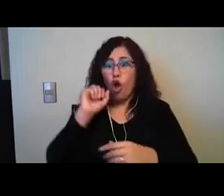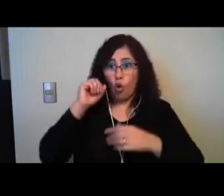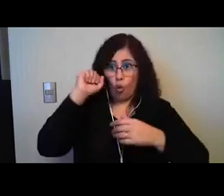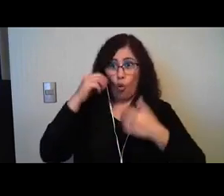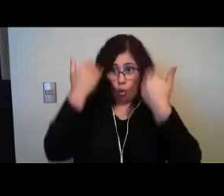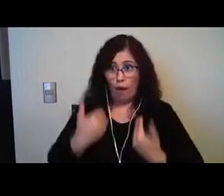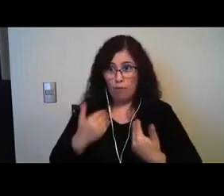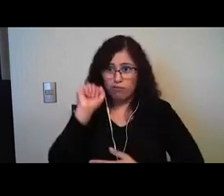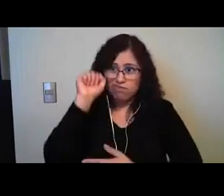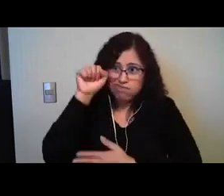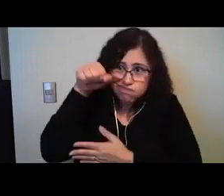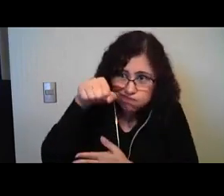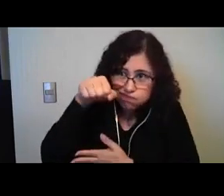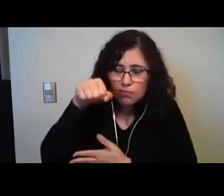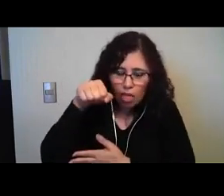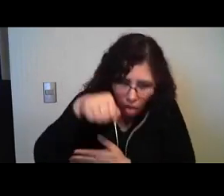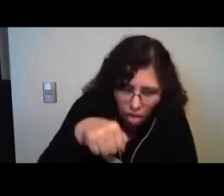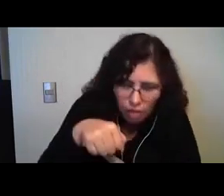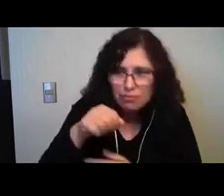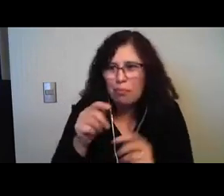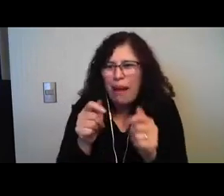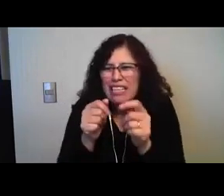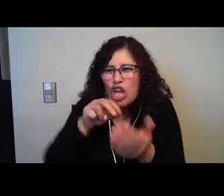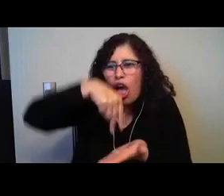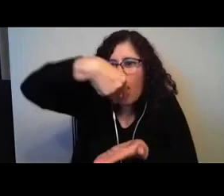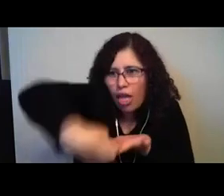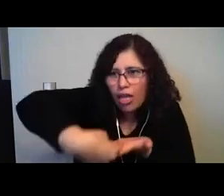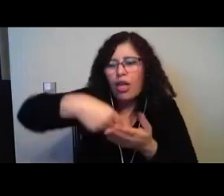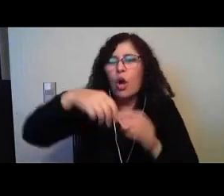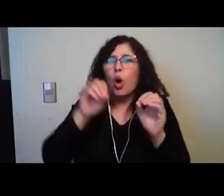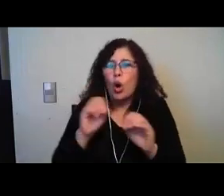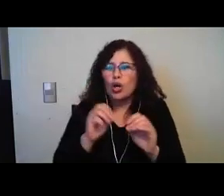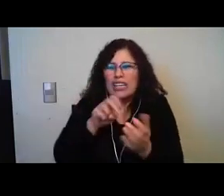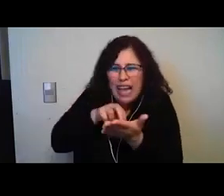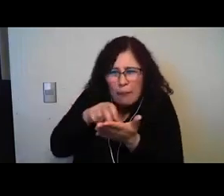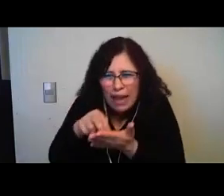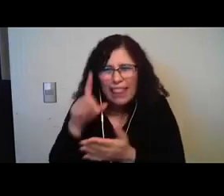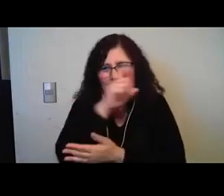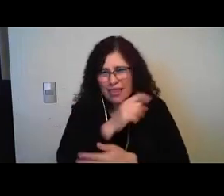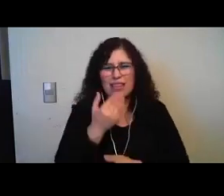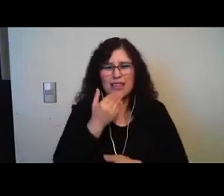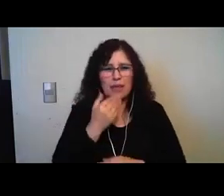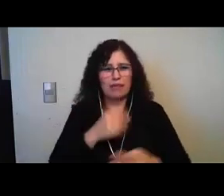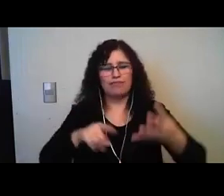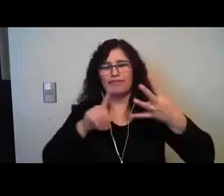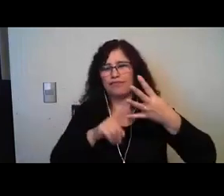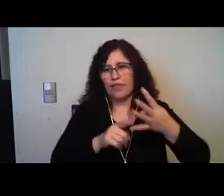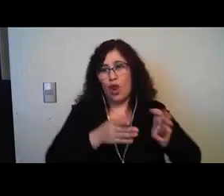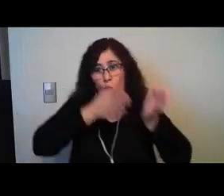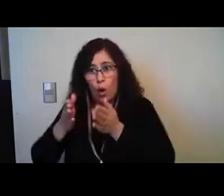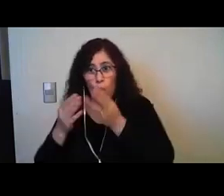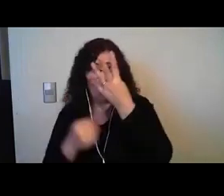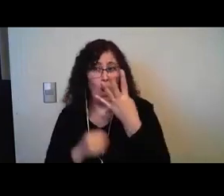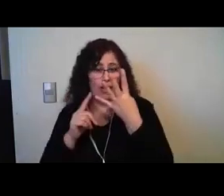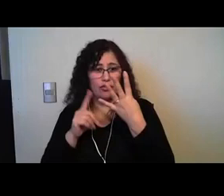cuesta un poco más poder caminar ya físicamente, pero es independiente, es un estadio 3. Ya el estadio 4 ya hay una incapacidad mucho